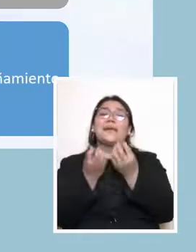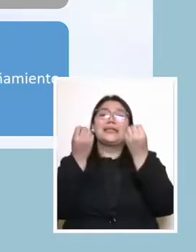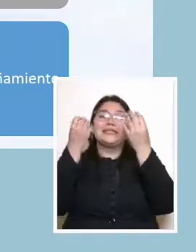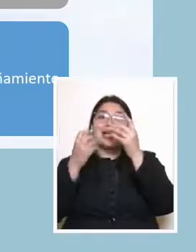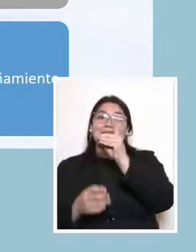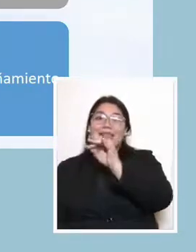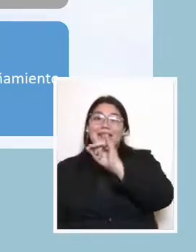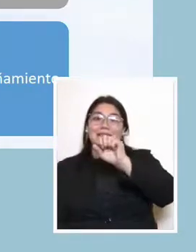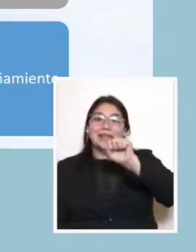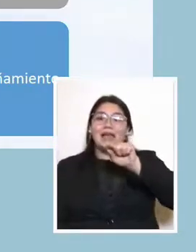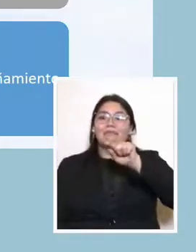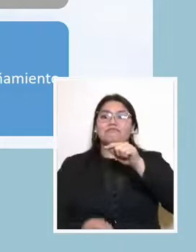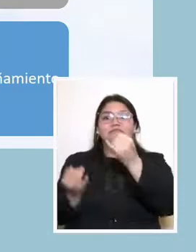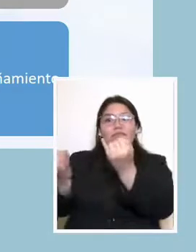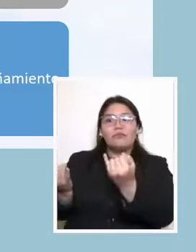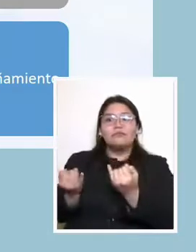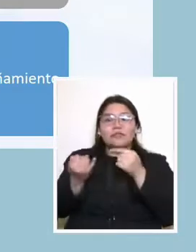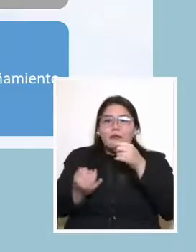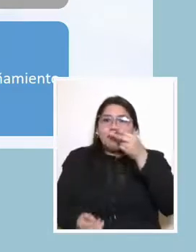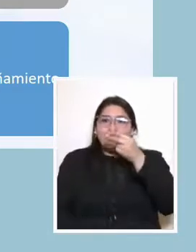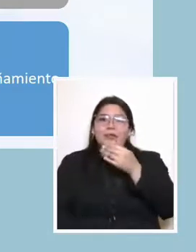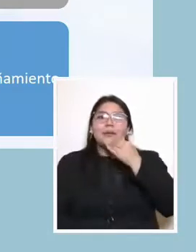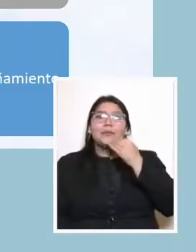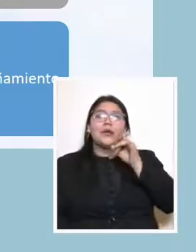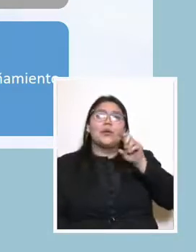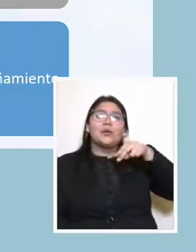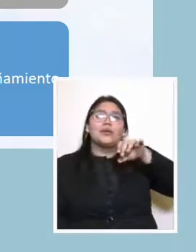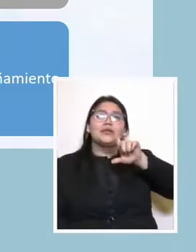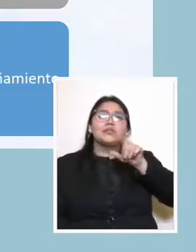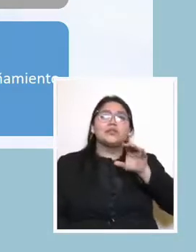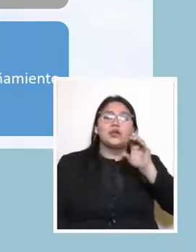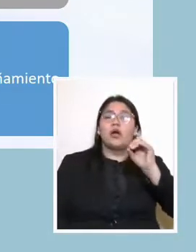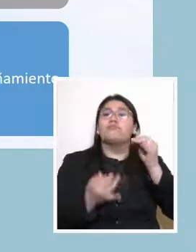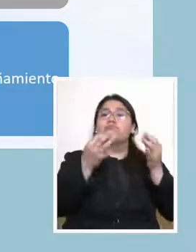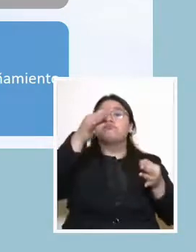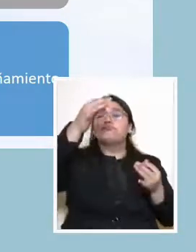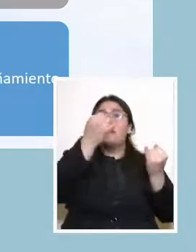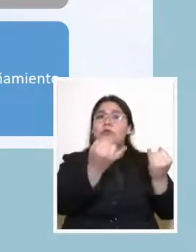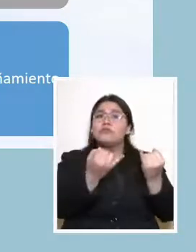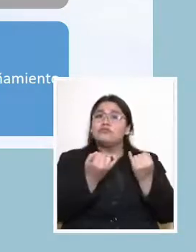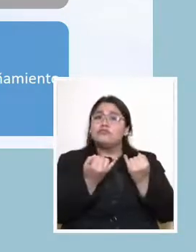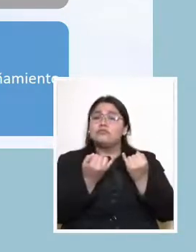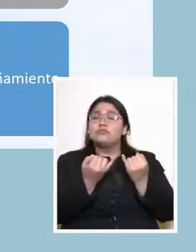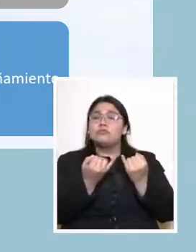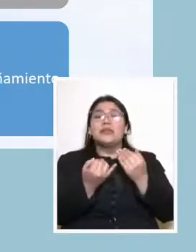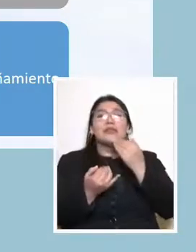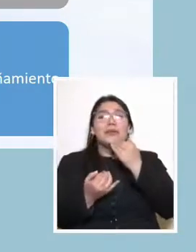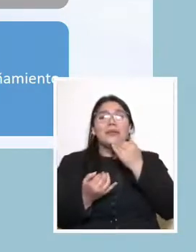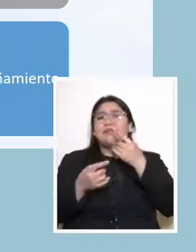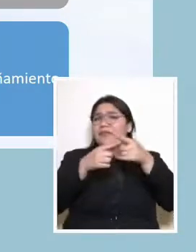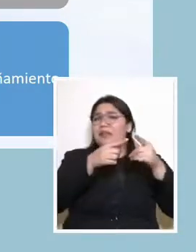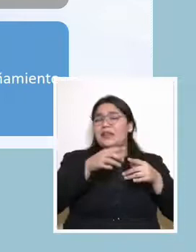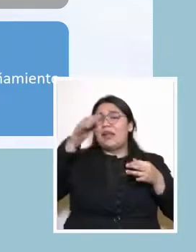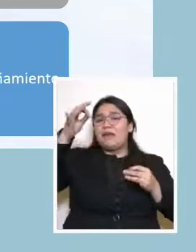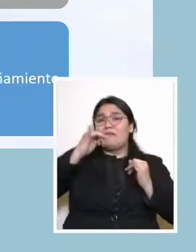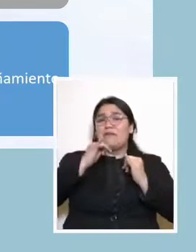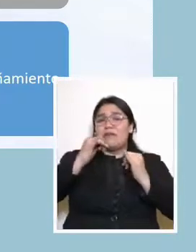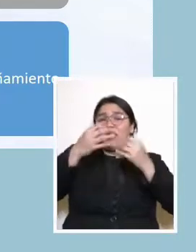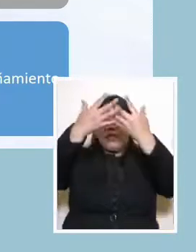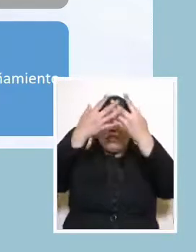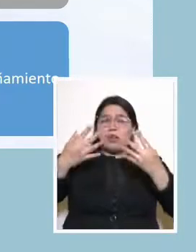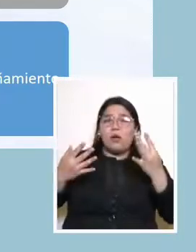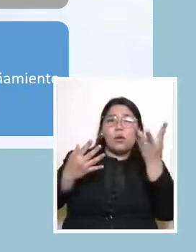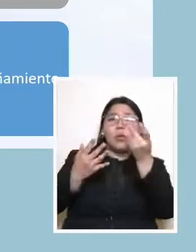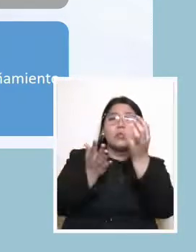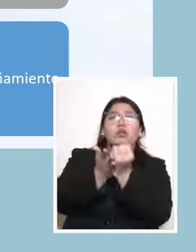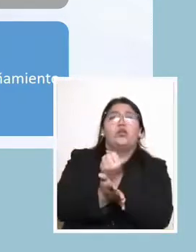compartieron desde UNESCO o tantos informes internacionales respecto a cuántos de la cobertura, diríamos, ¿no es cierto?, del actual currículum habían alcanzado los